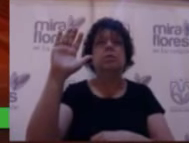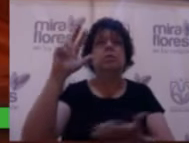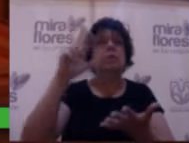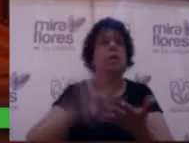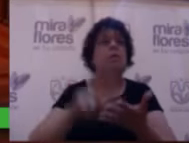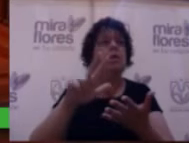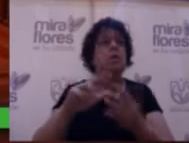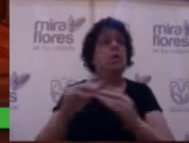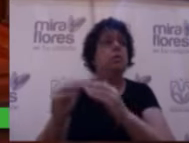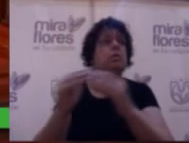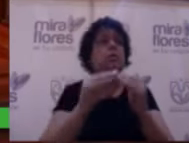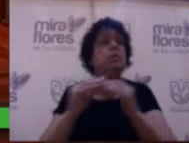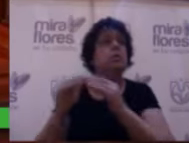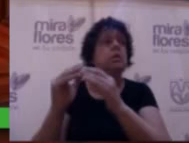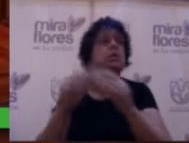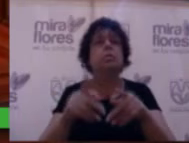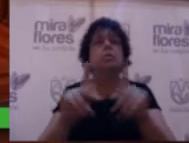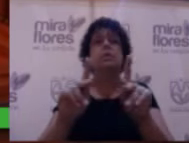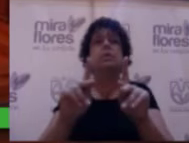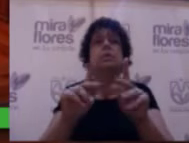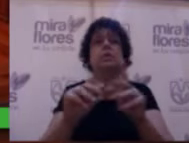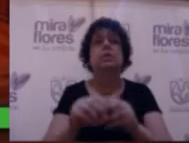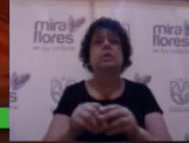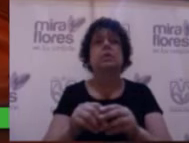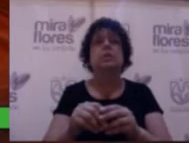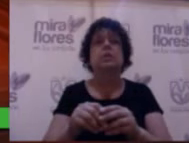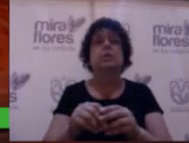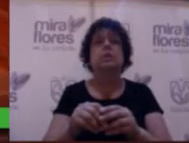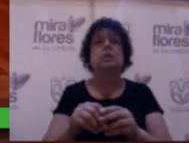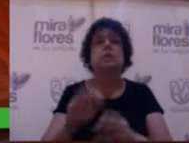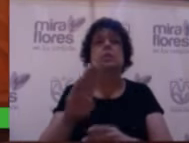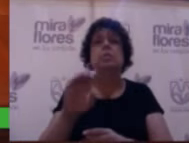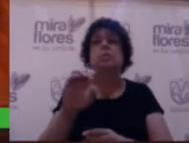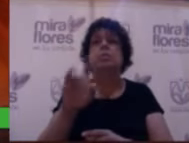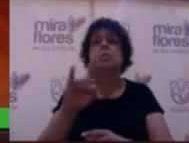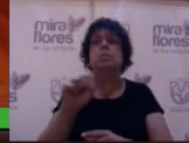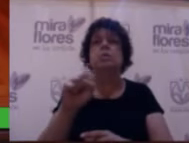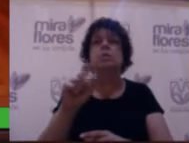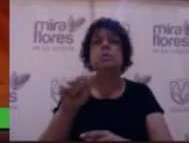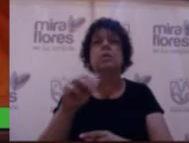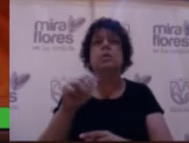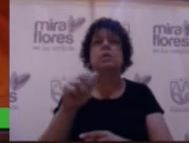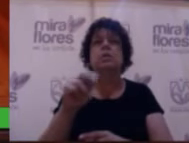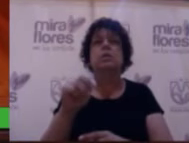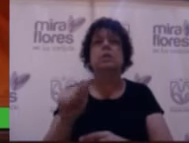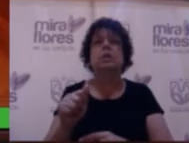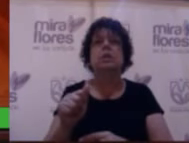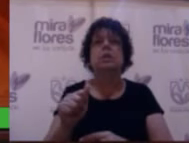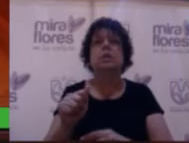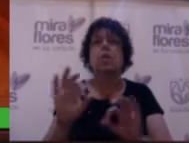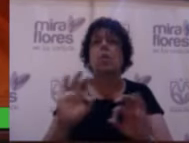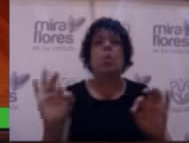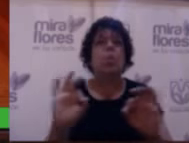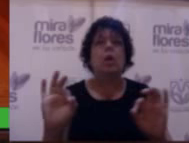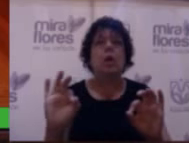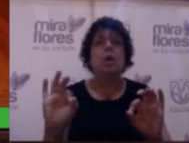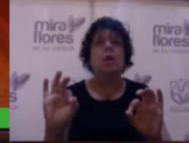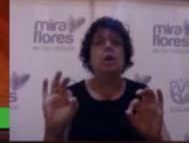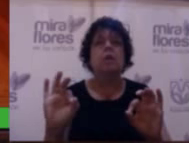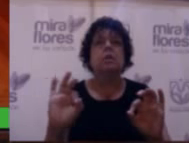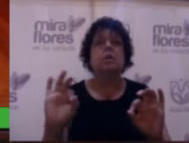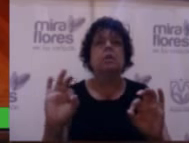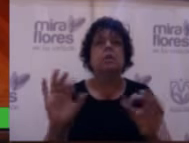Aprobado por unanimidad la licencia solicitada por Martín Marcial Bustamante. No tengo más temas. Eso es todo, señor alcalde. No habiendo